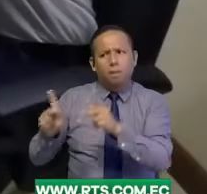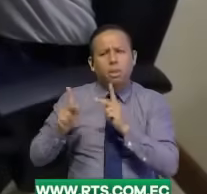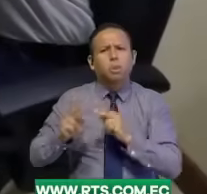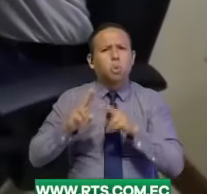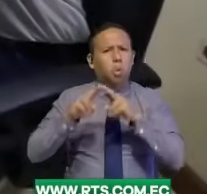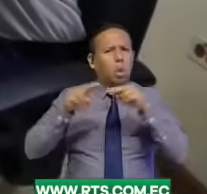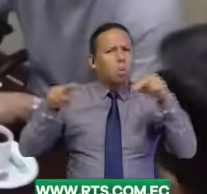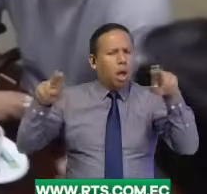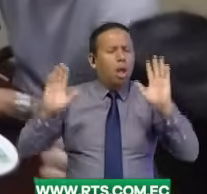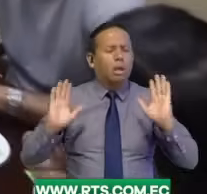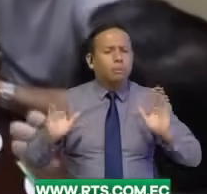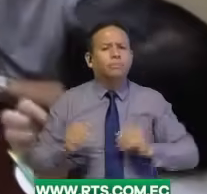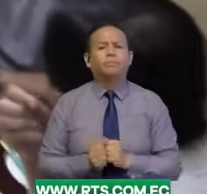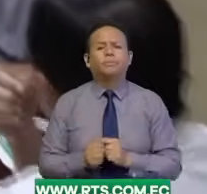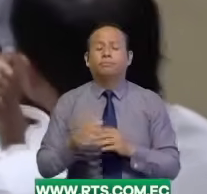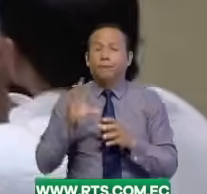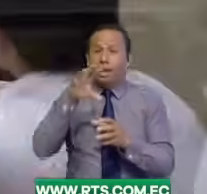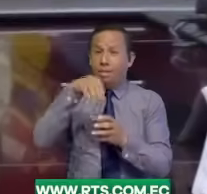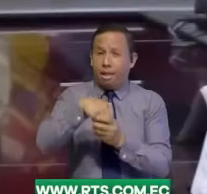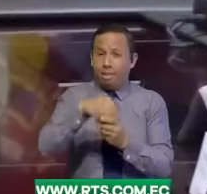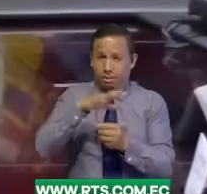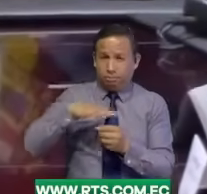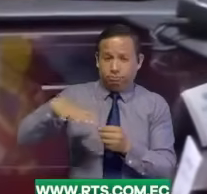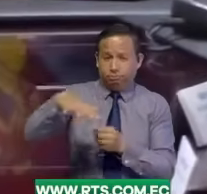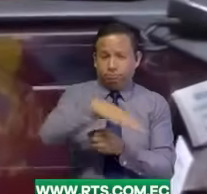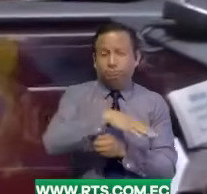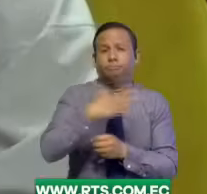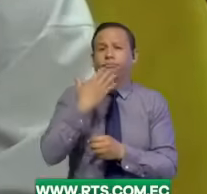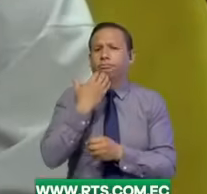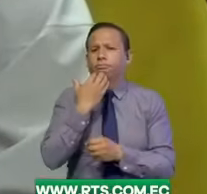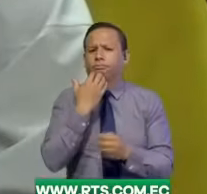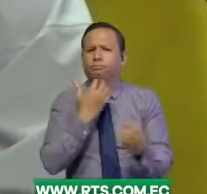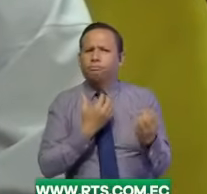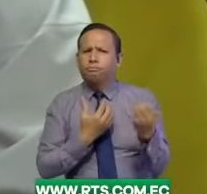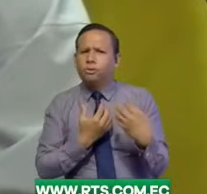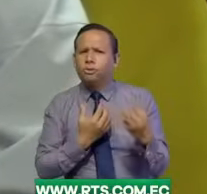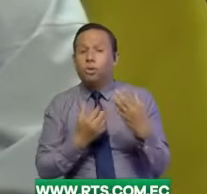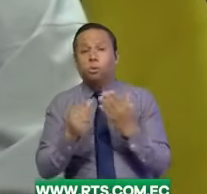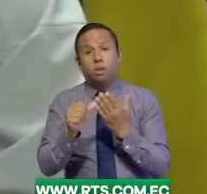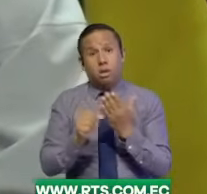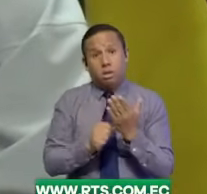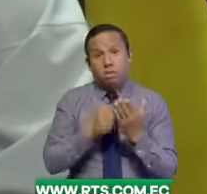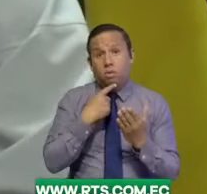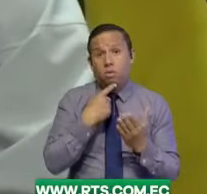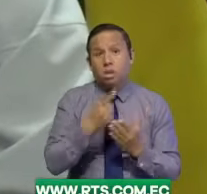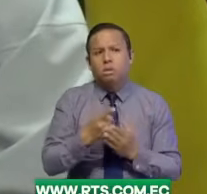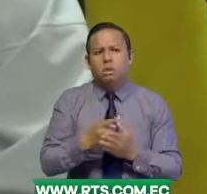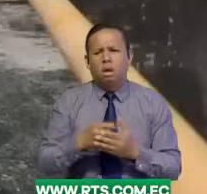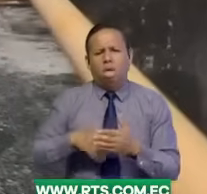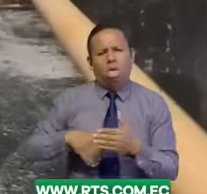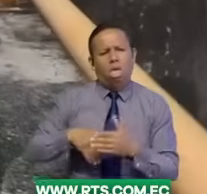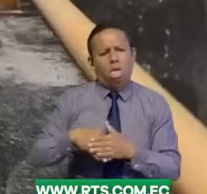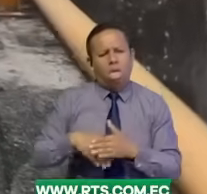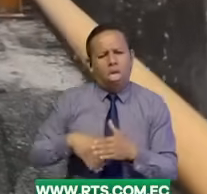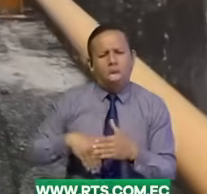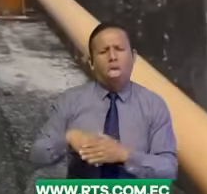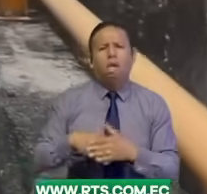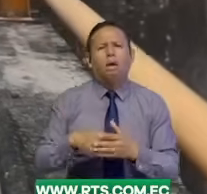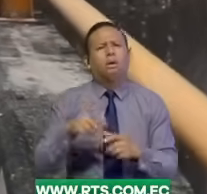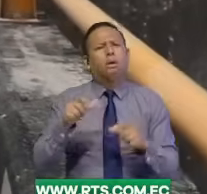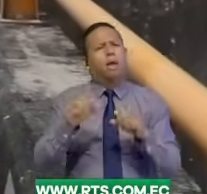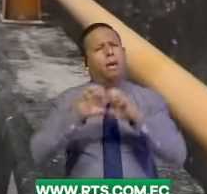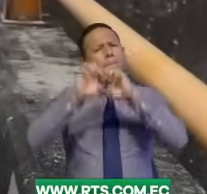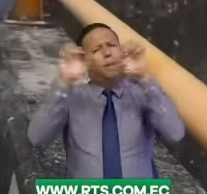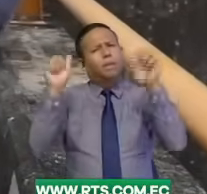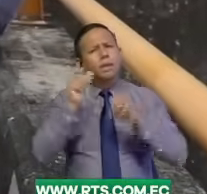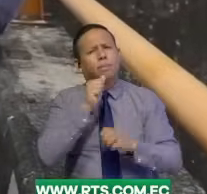de este Gabinete Sectorial de Infraestructura y Medio Ambiente, nos hemos enterado, dijo el ministro, de obstáculos que tiene el sector privado en el área colaborativa